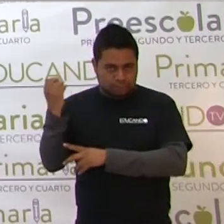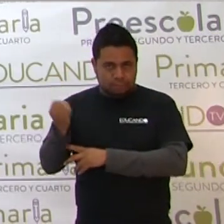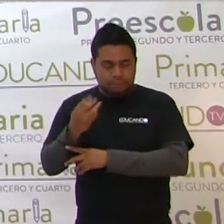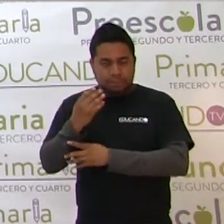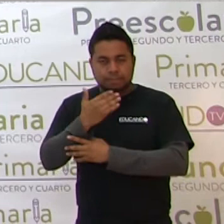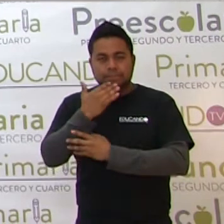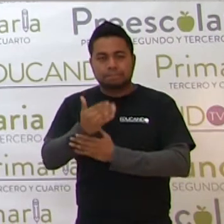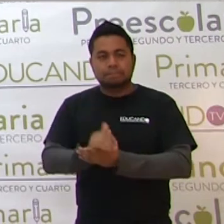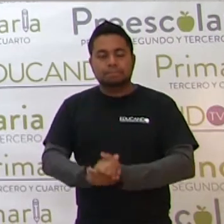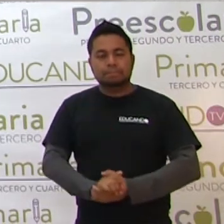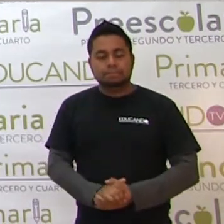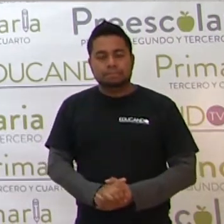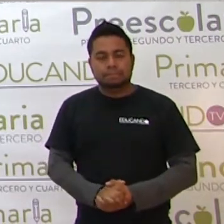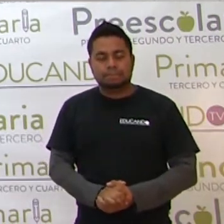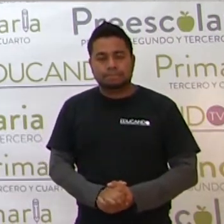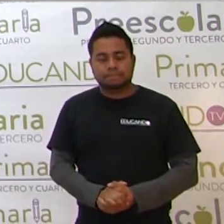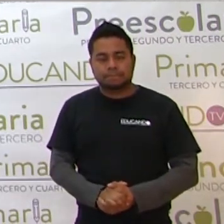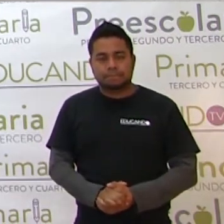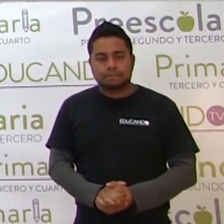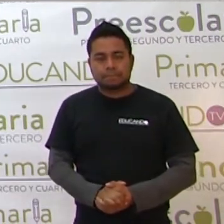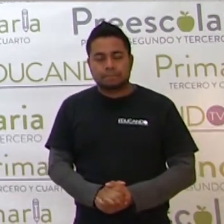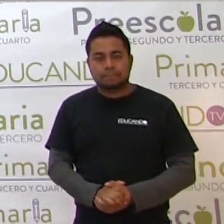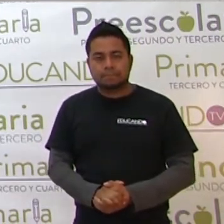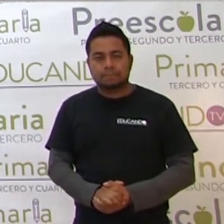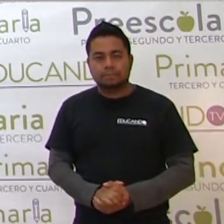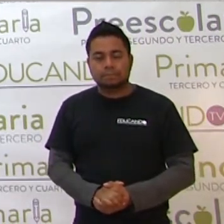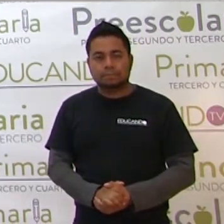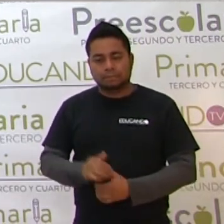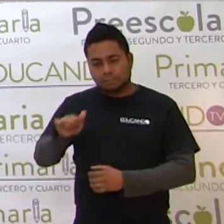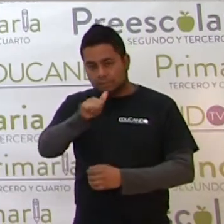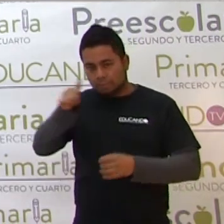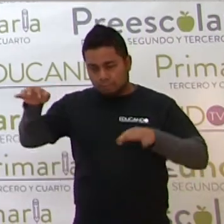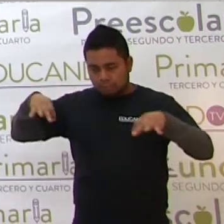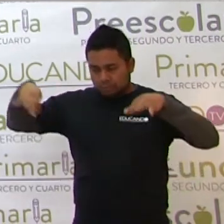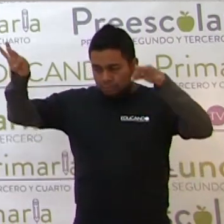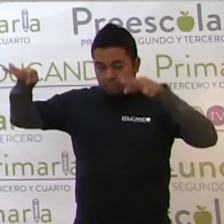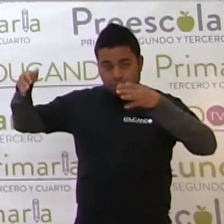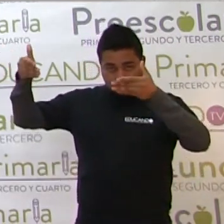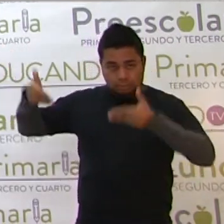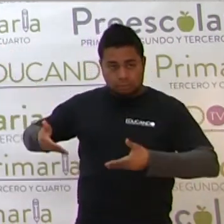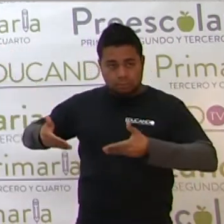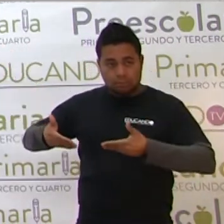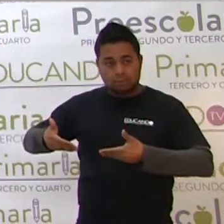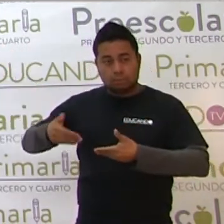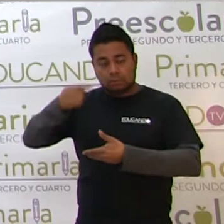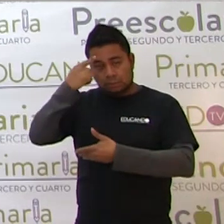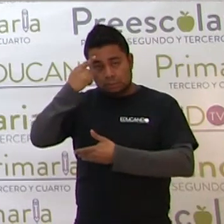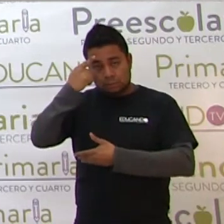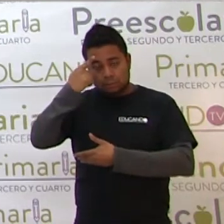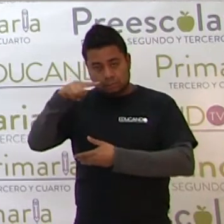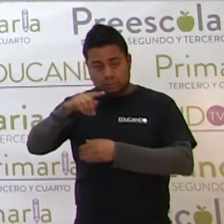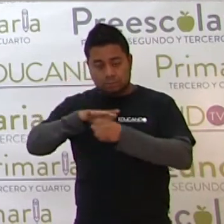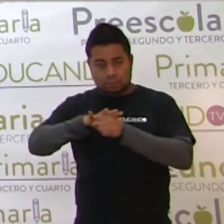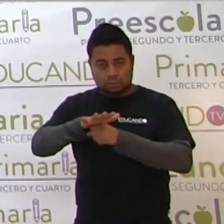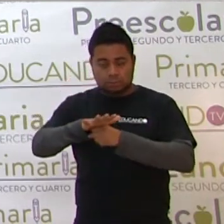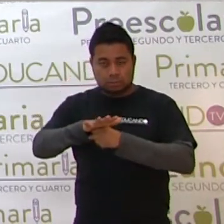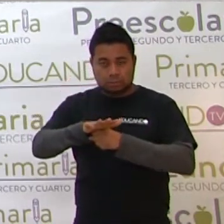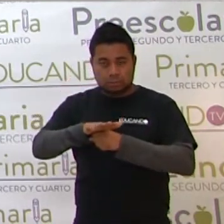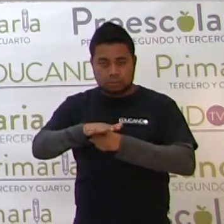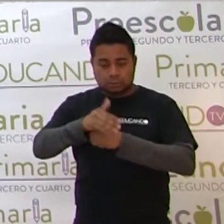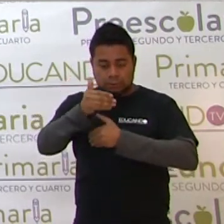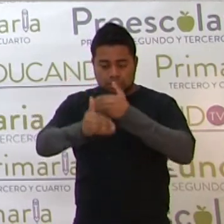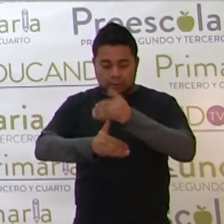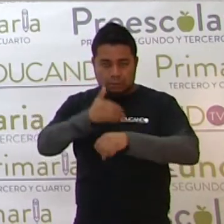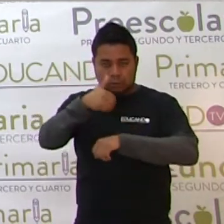Vamos con nuestra siguiente lámina y vamos a pasar a lo que es el tema, el paso